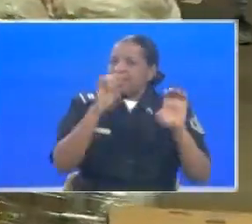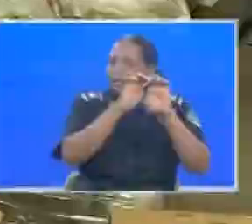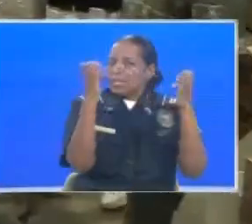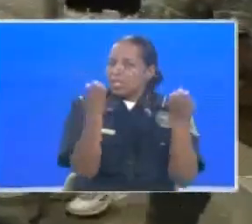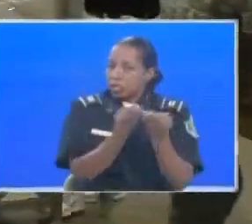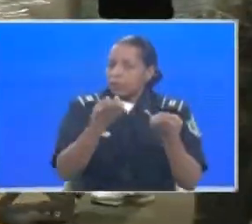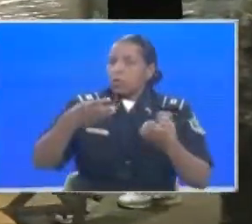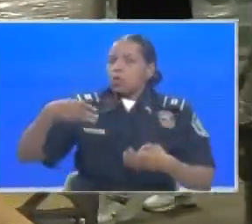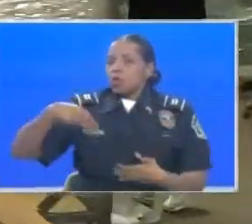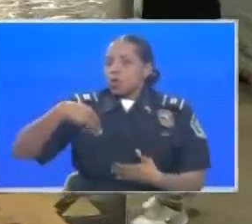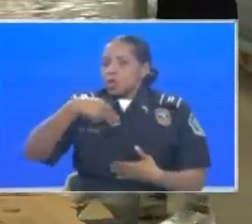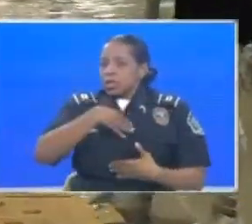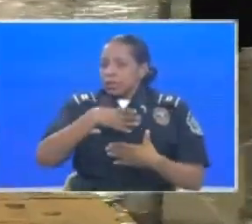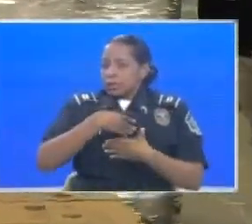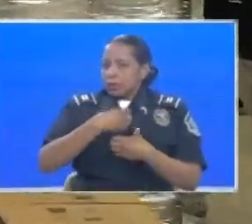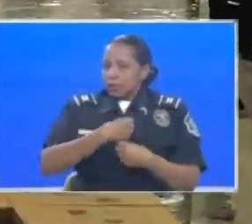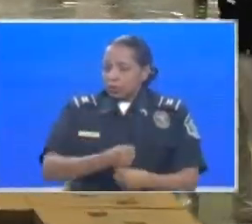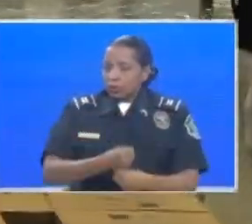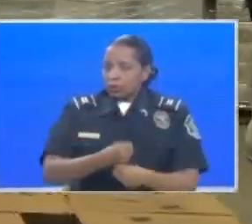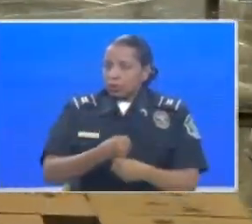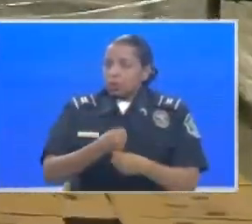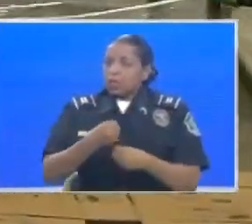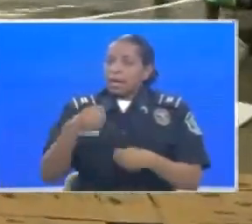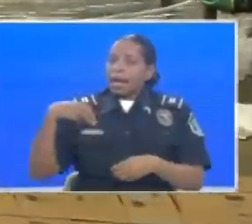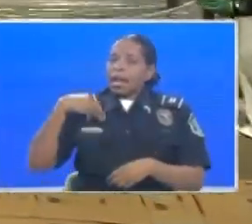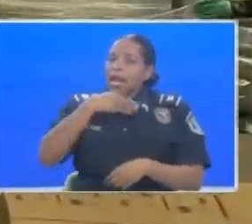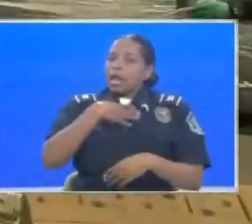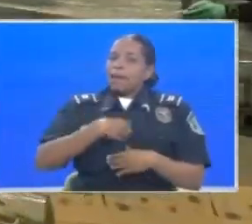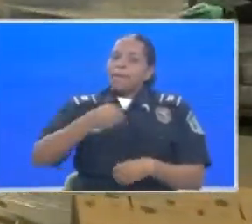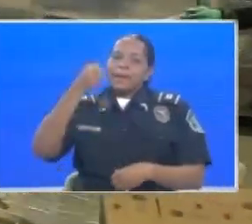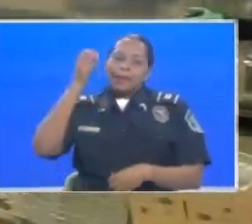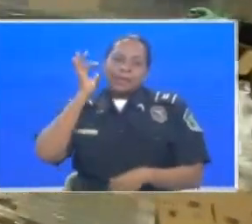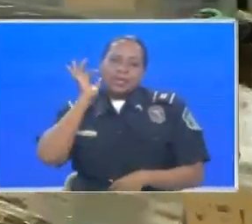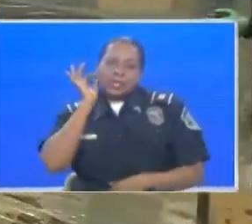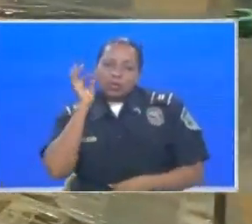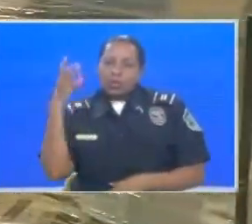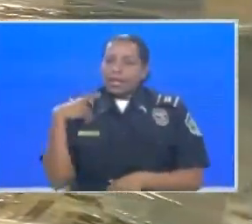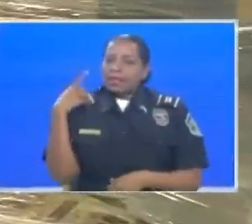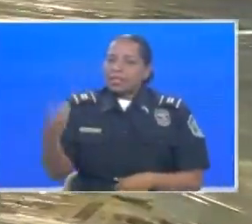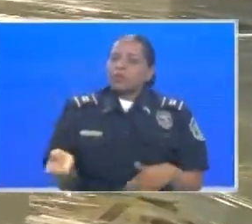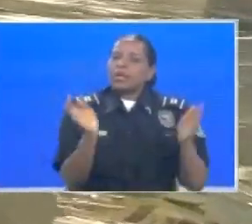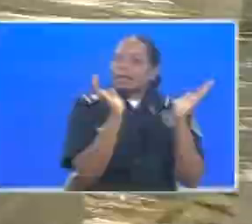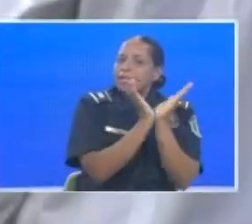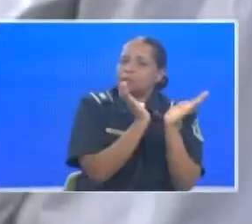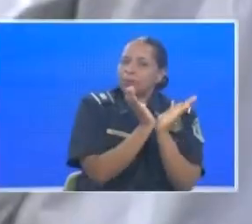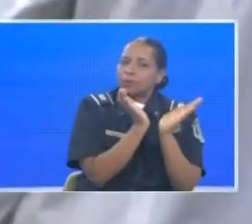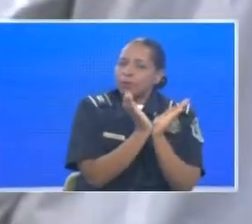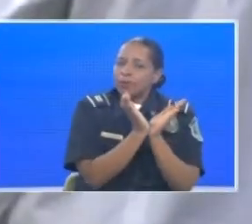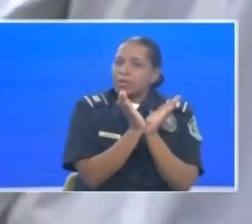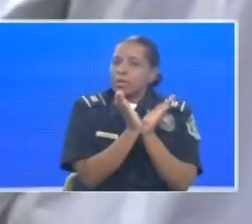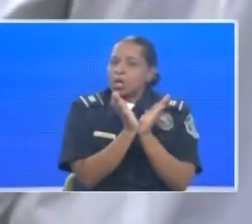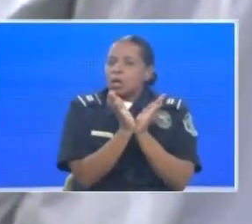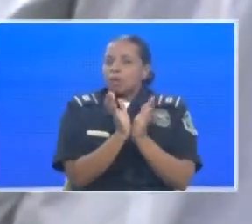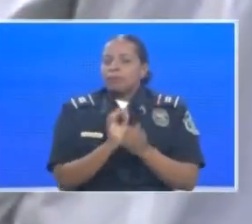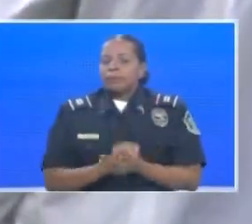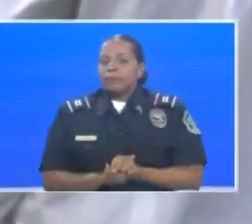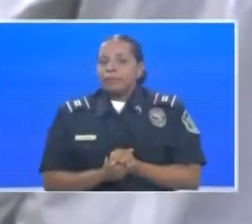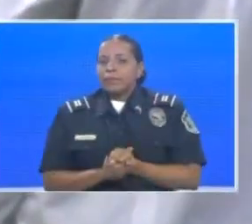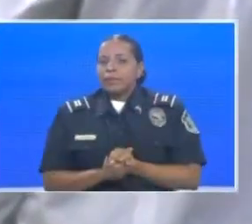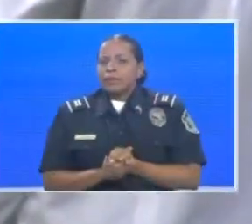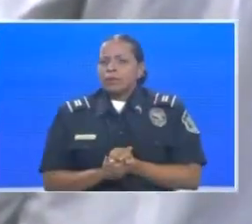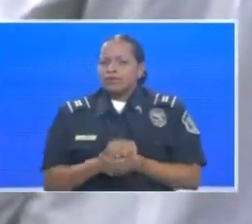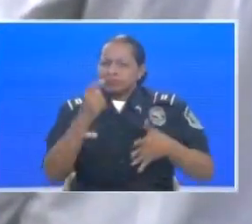salud, donde está la ministra, donde está el director de la Caja del Seguro Social, donde está